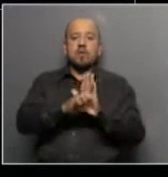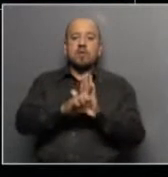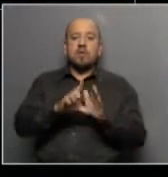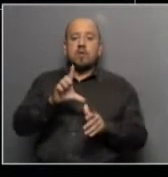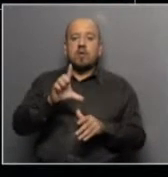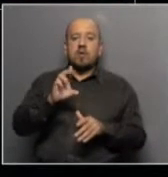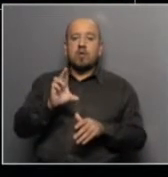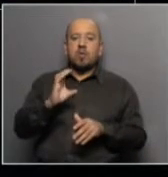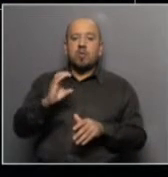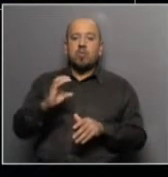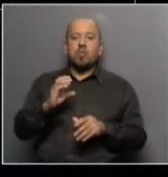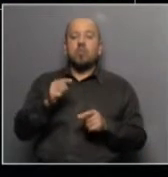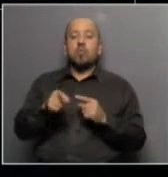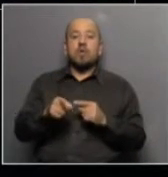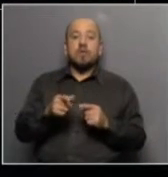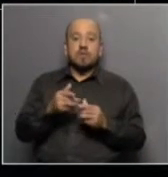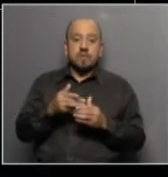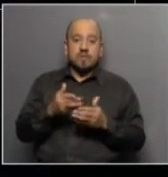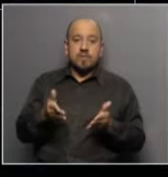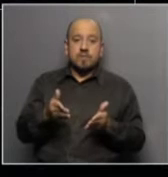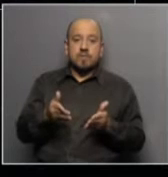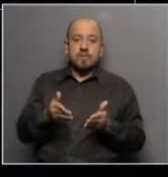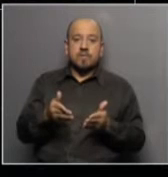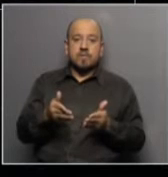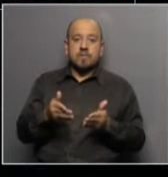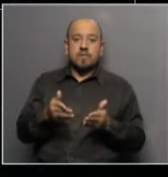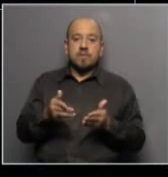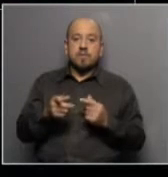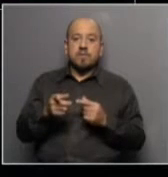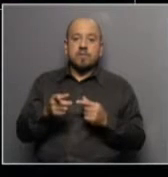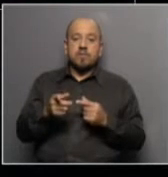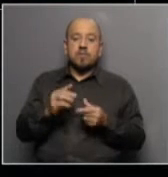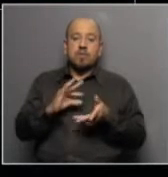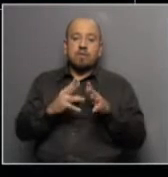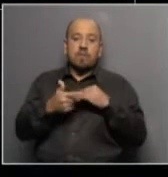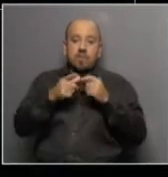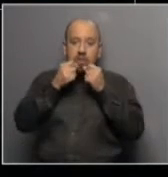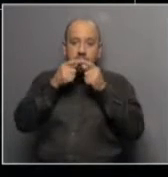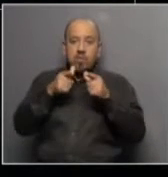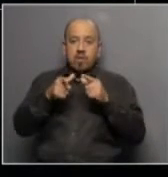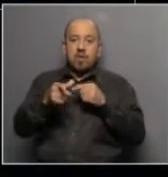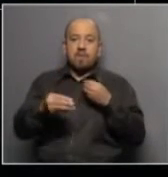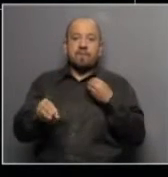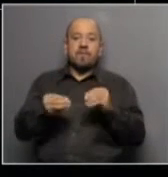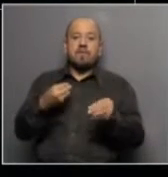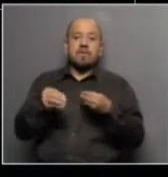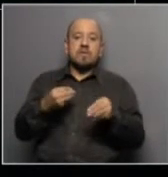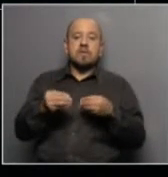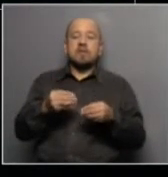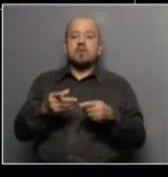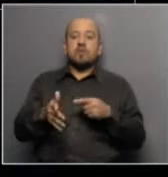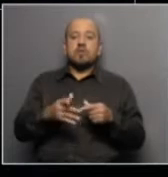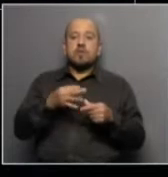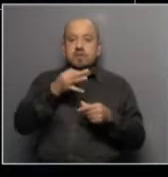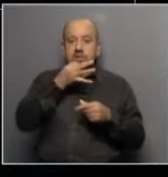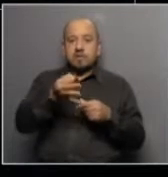que implica es justamente con un lenguaje donde se habla de flexibilización, se habla de